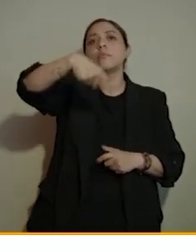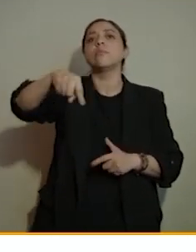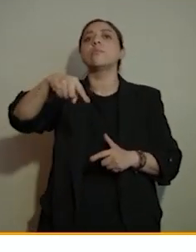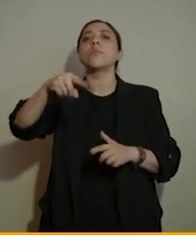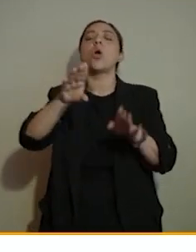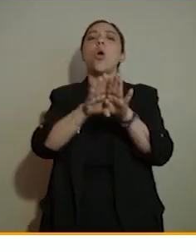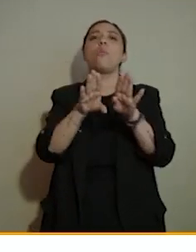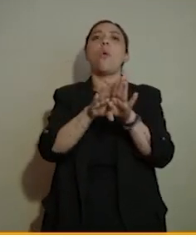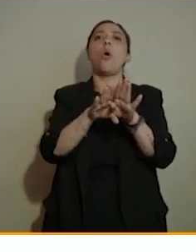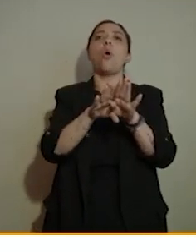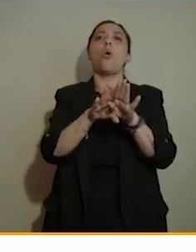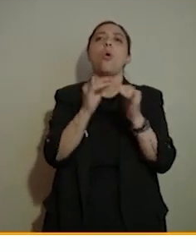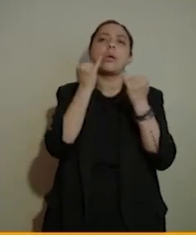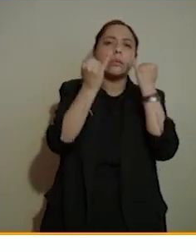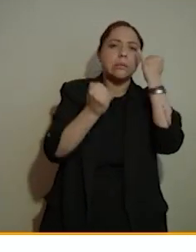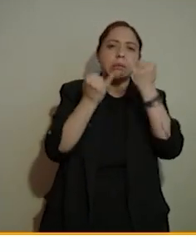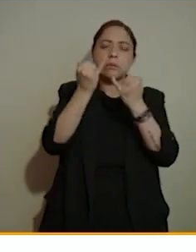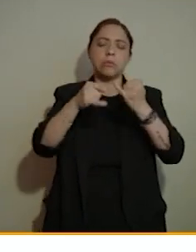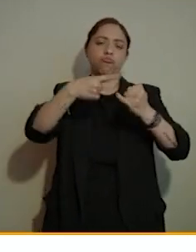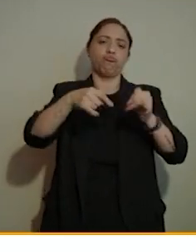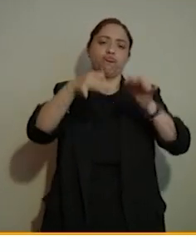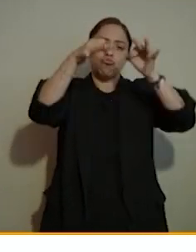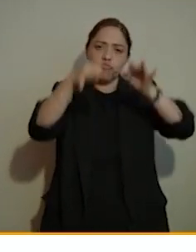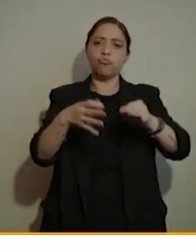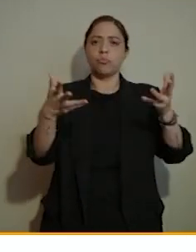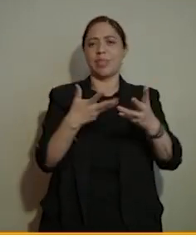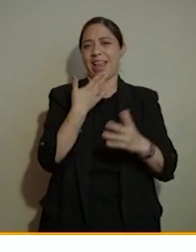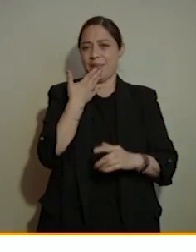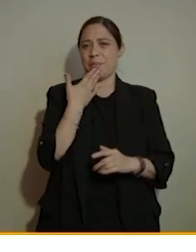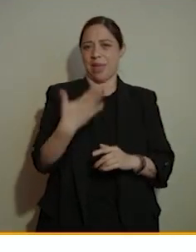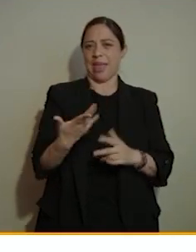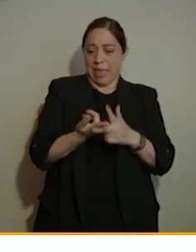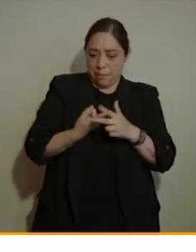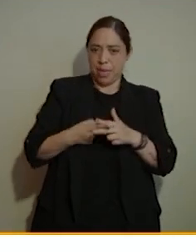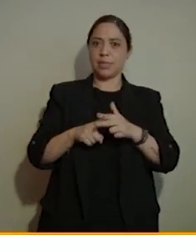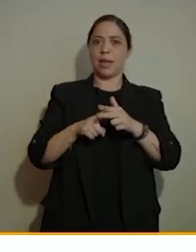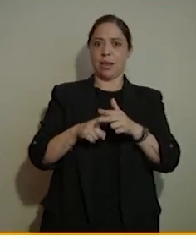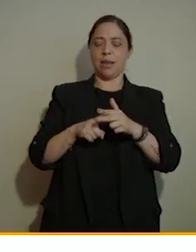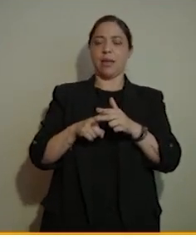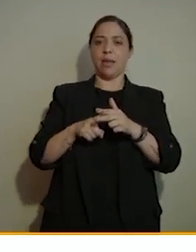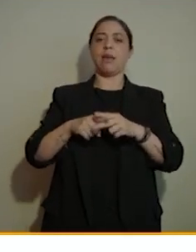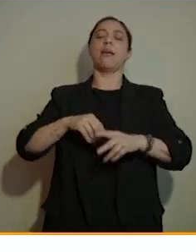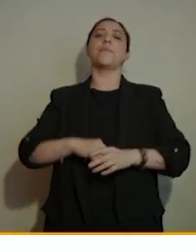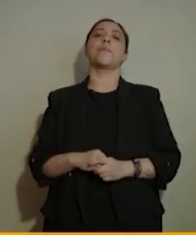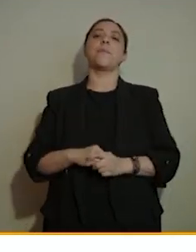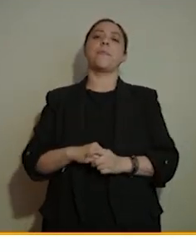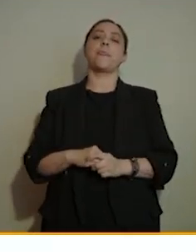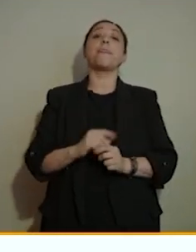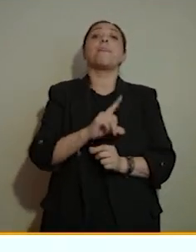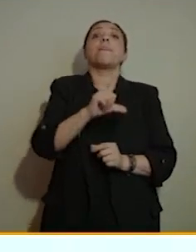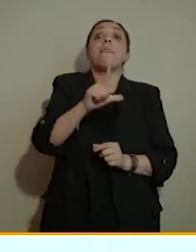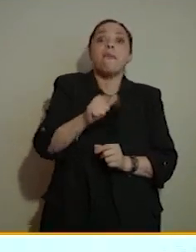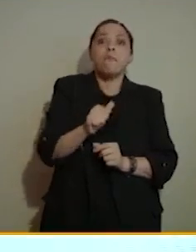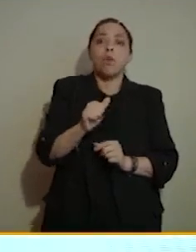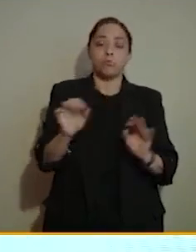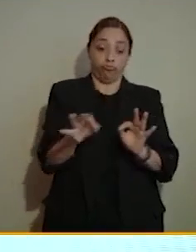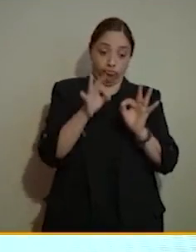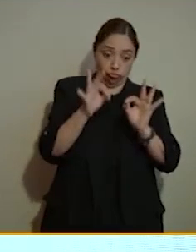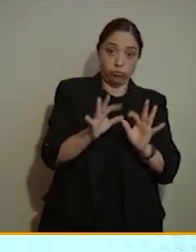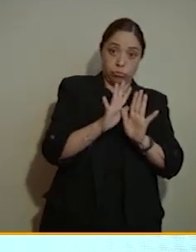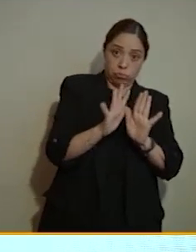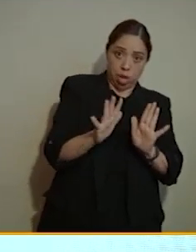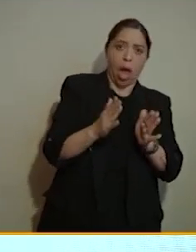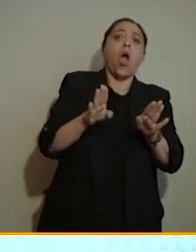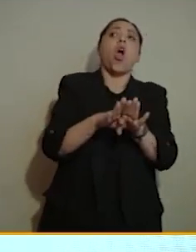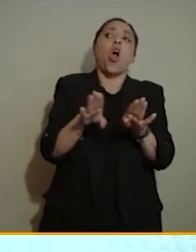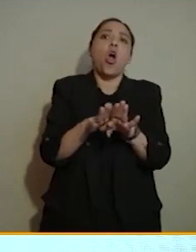ciclo de vida de diligencia. Y a partir de esto, pues ya, establecer su plan de acción, involucrando,